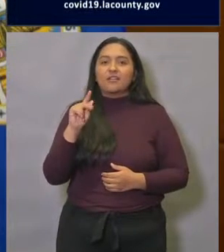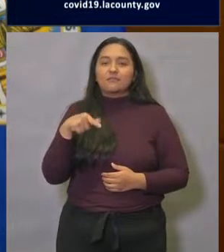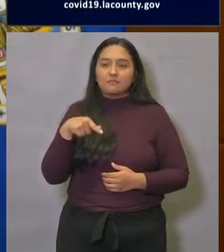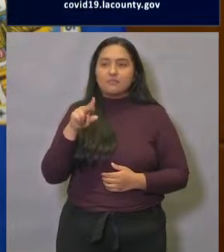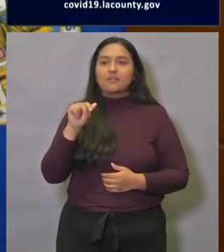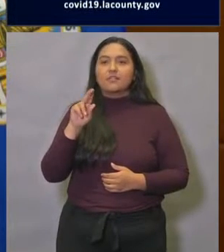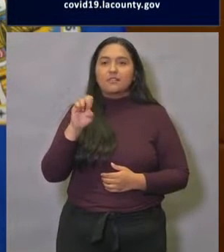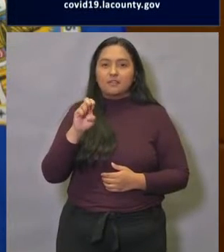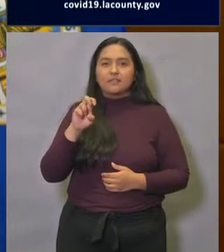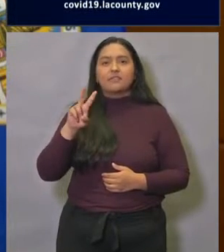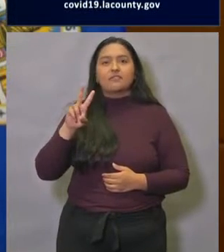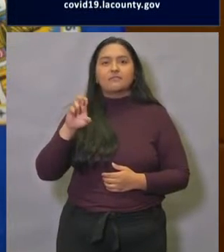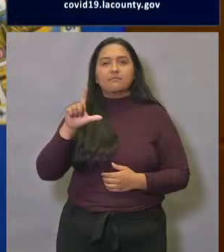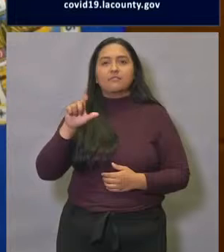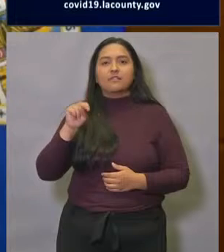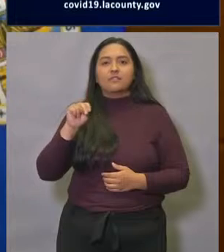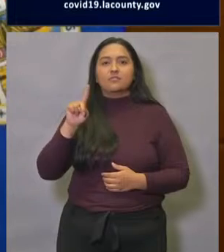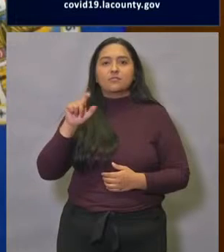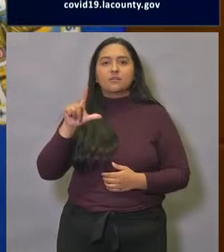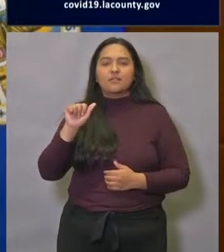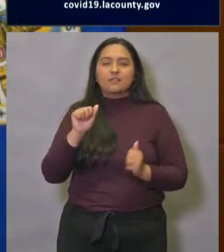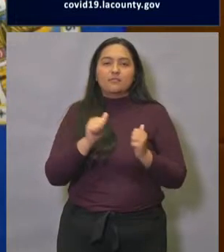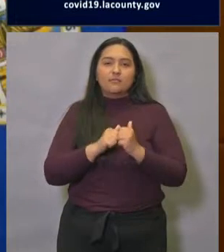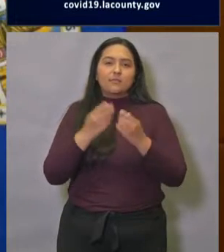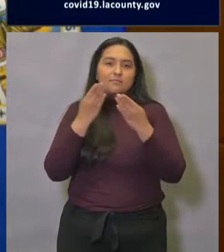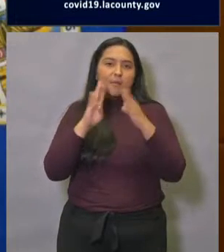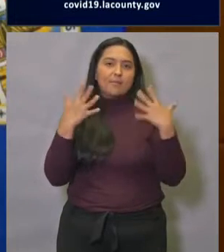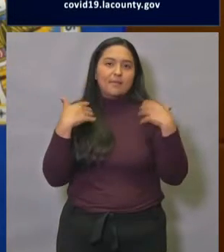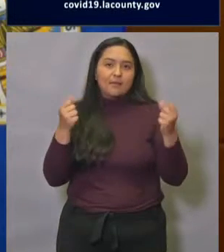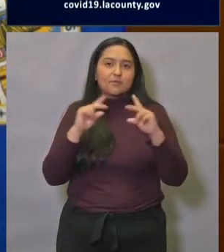Departamento de Salud Pública. Gracias.